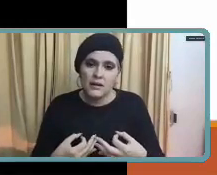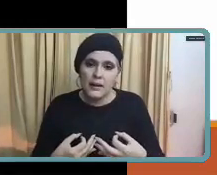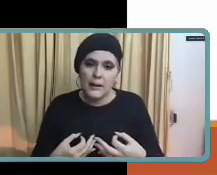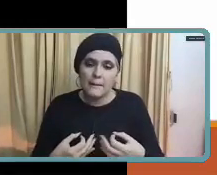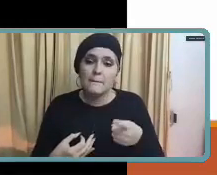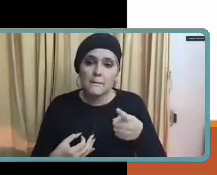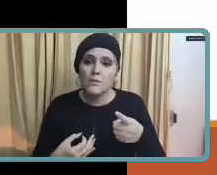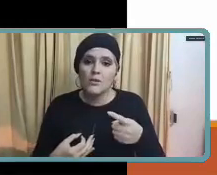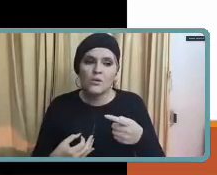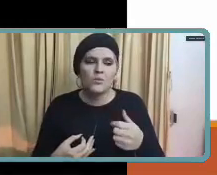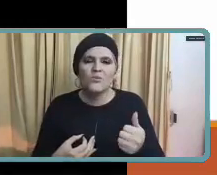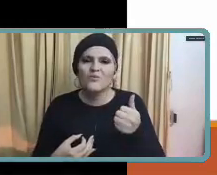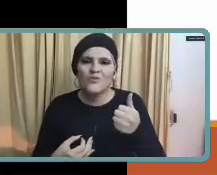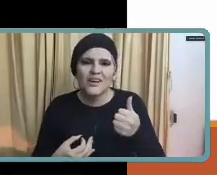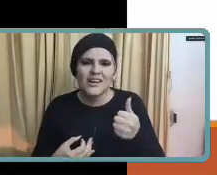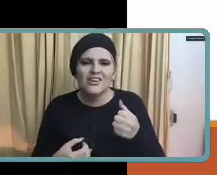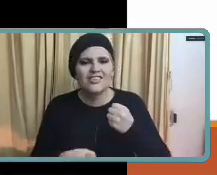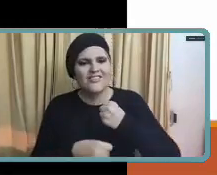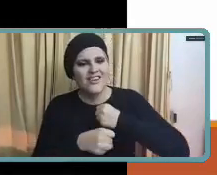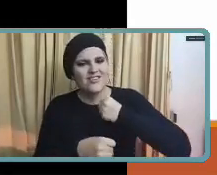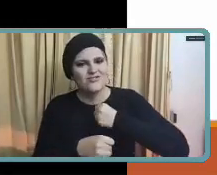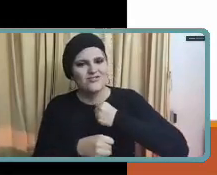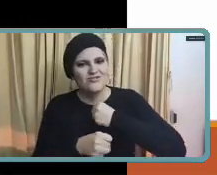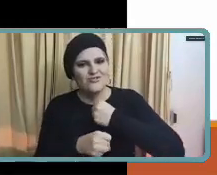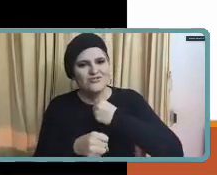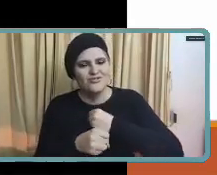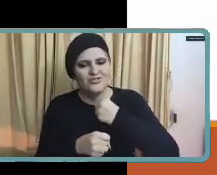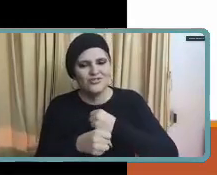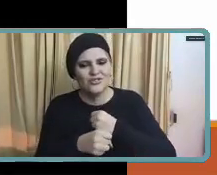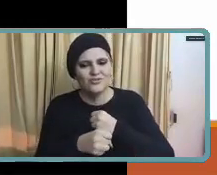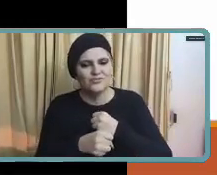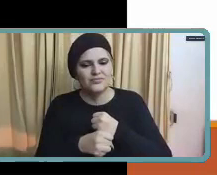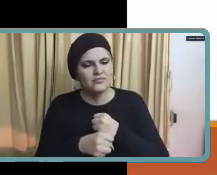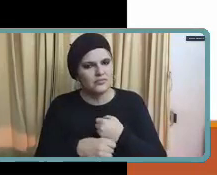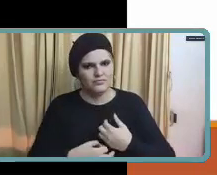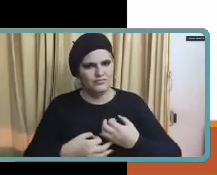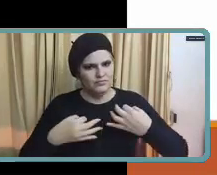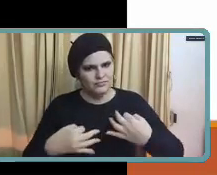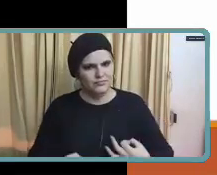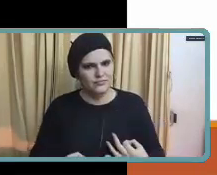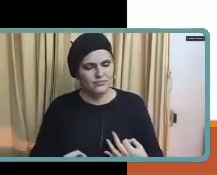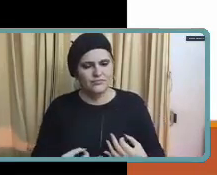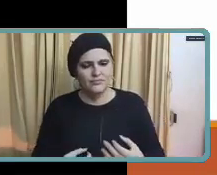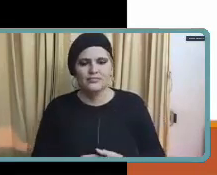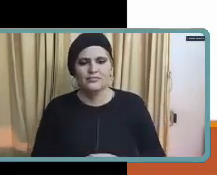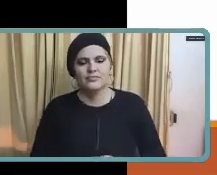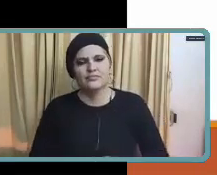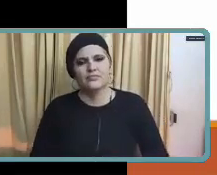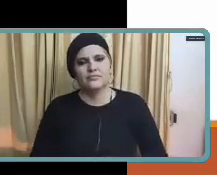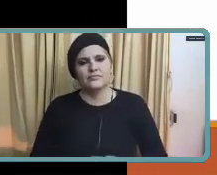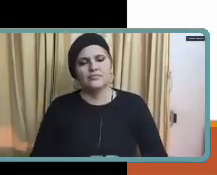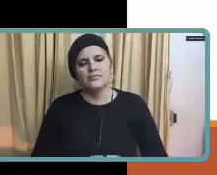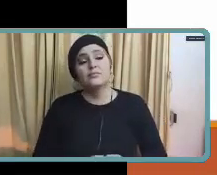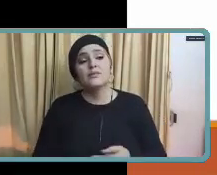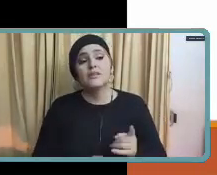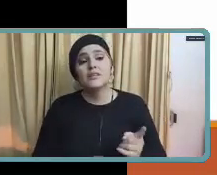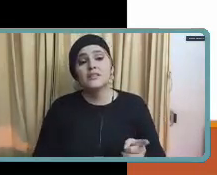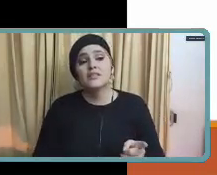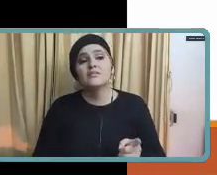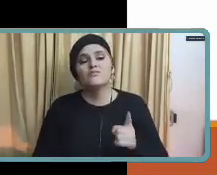y buenas trabajadoras por la gran honestidad, pero también eso lleva a la